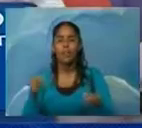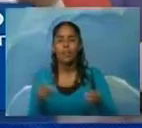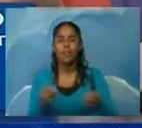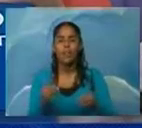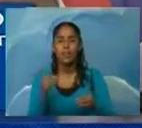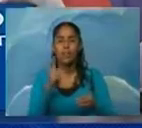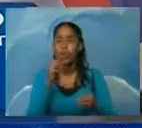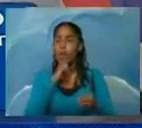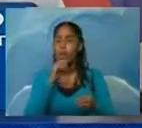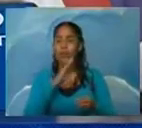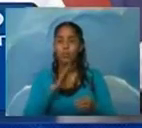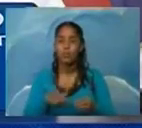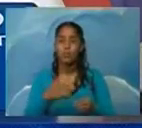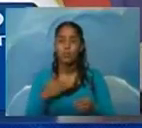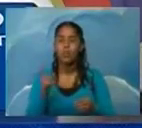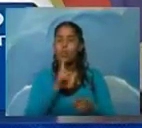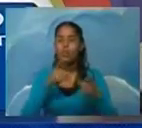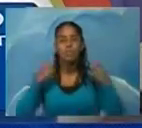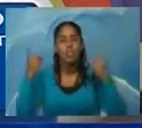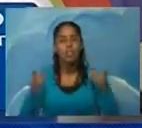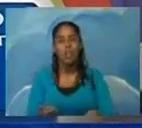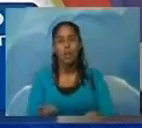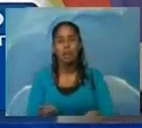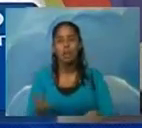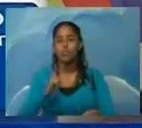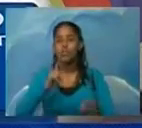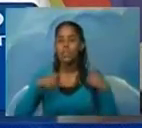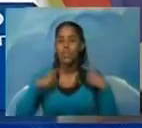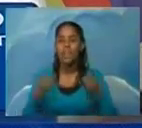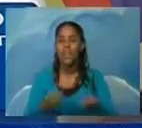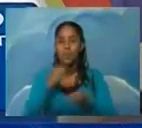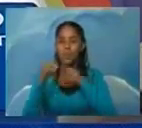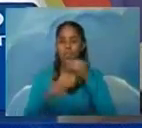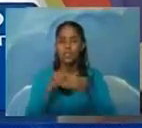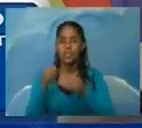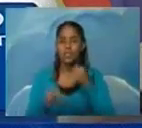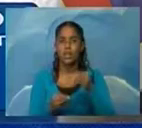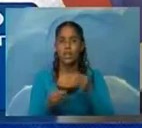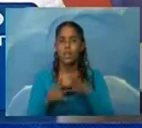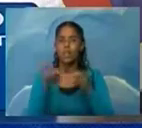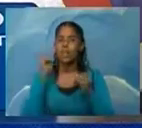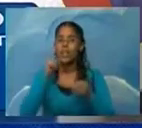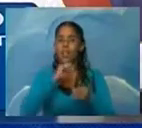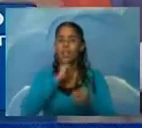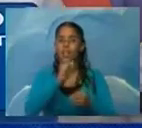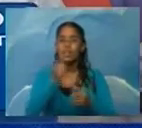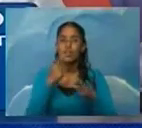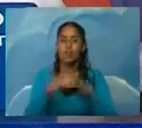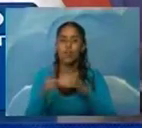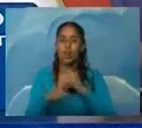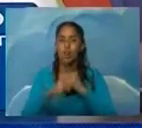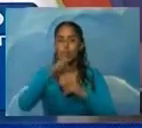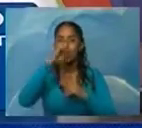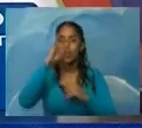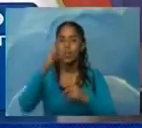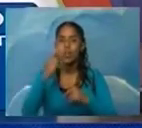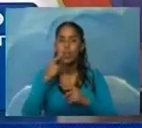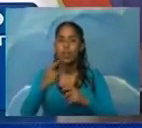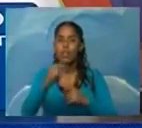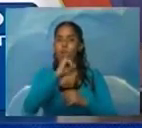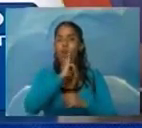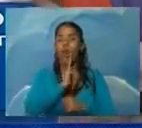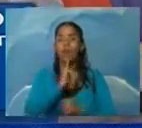es que no se puede, sino que no se debe. No se debe, no se debe. Estas son las cosas que Dios le mandó a